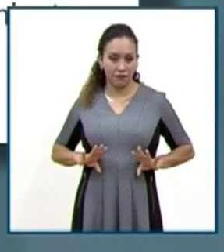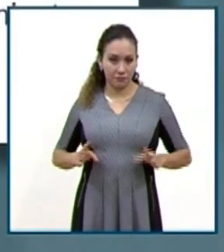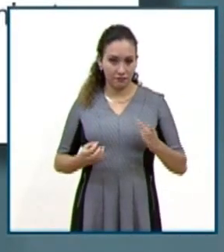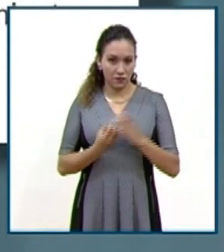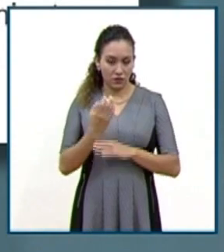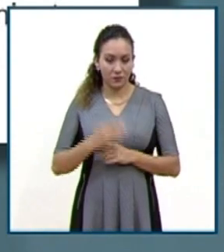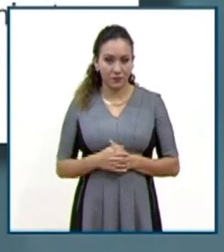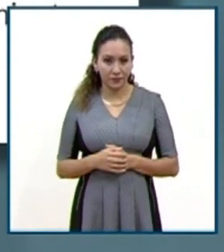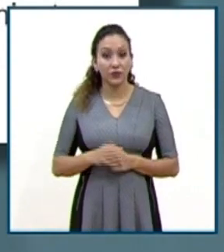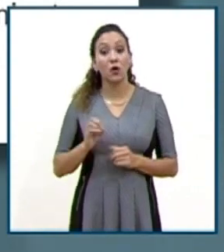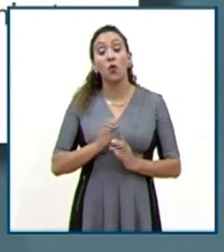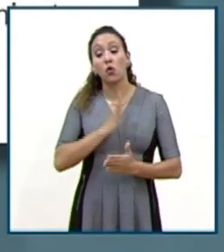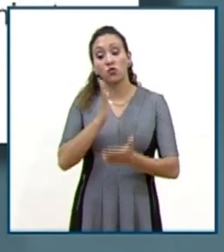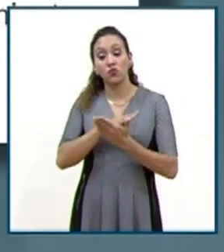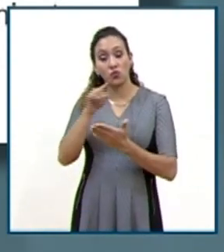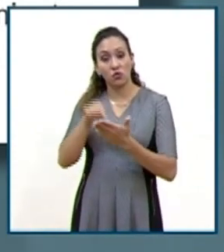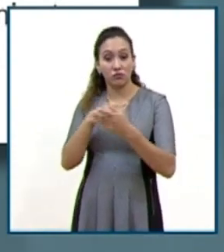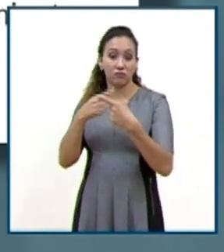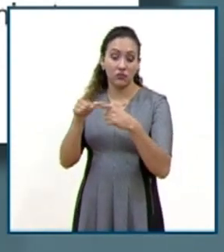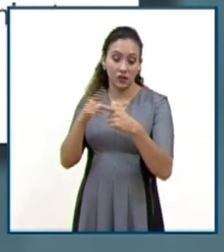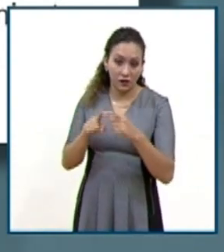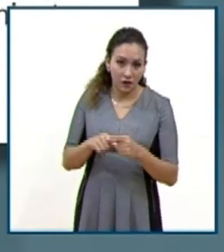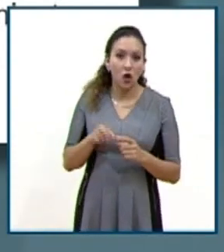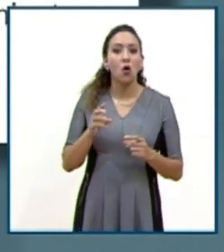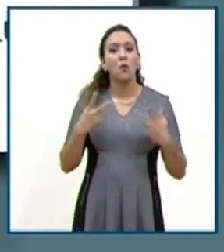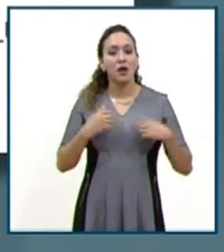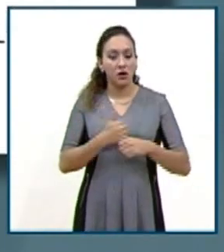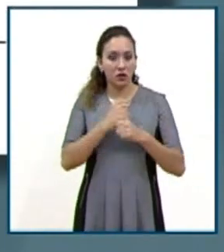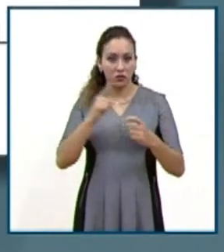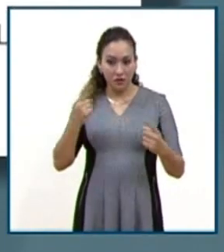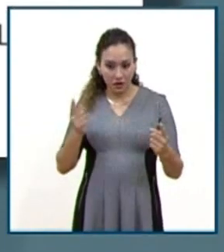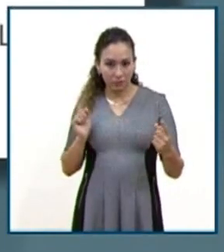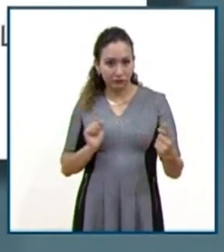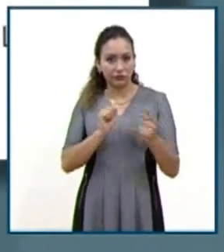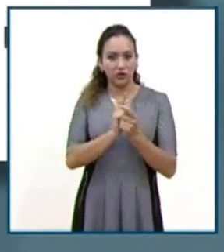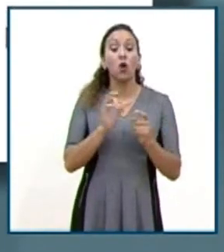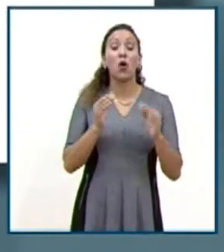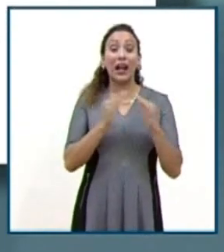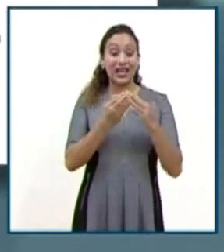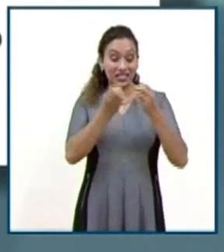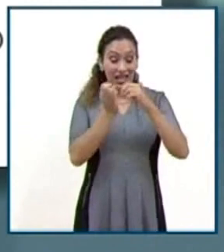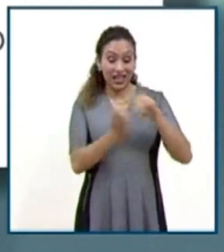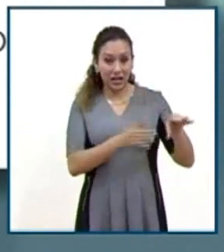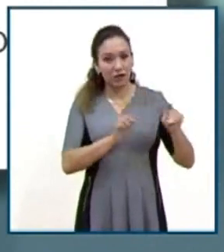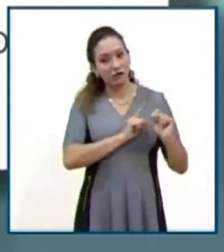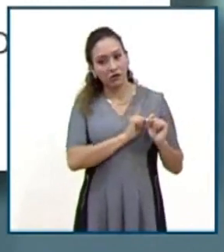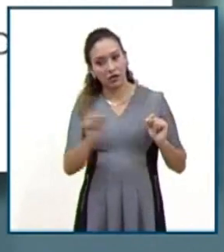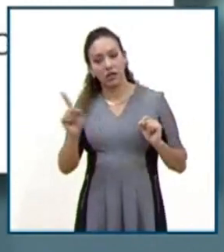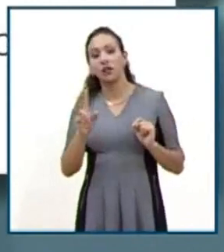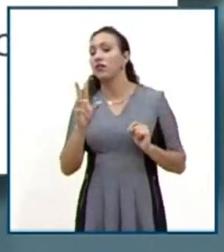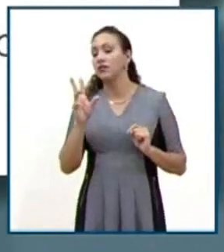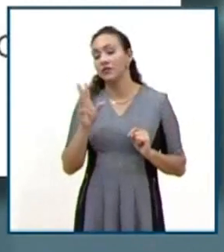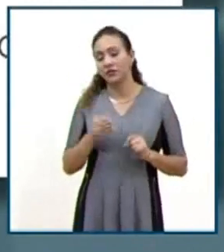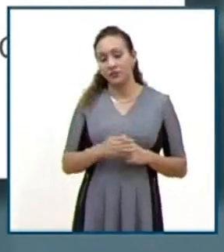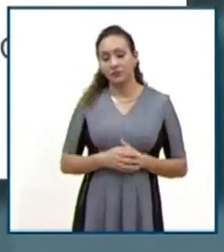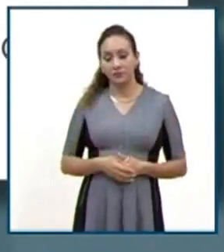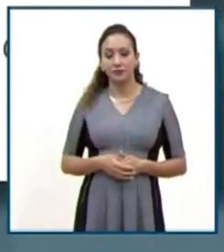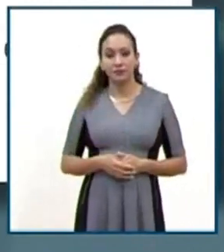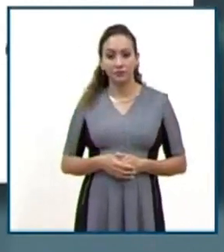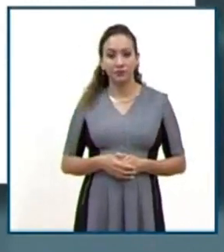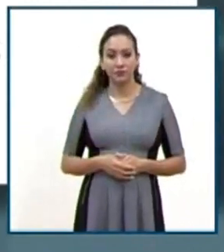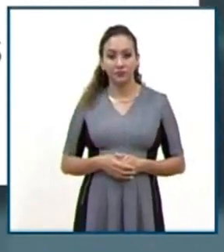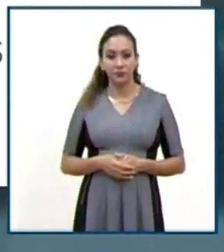invitó a participar en la segunda edición del curso virtual Juzgar con Perspectiva de Género en materia familiar y que está dirigido a personal